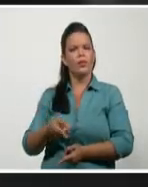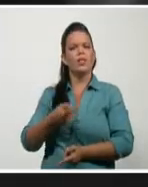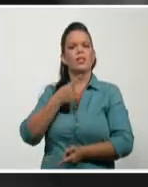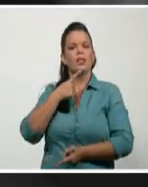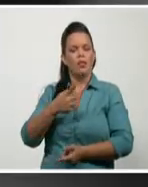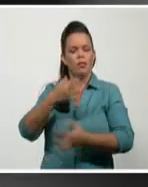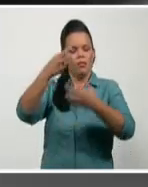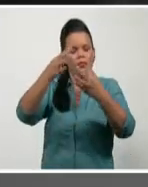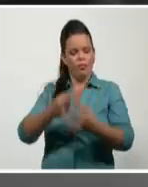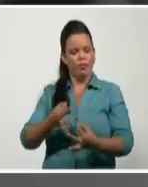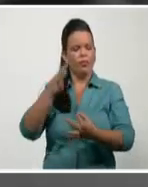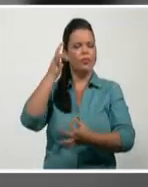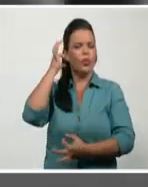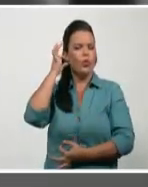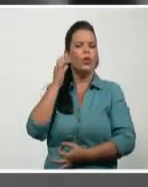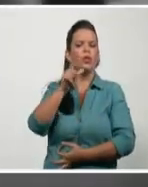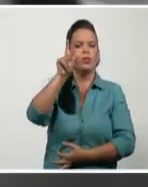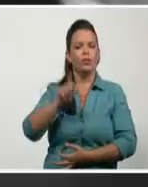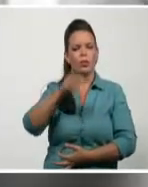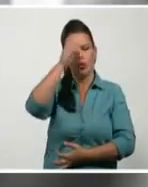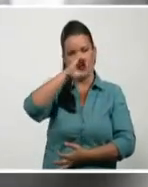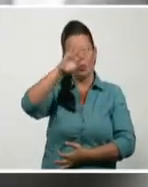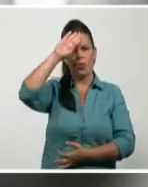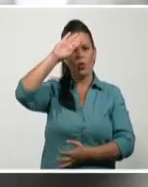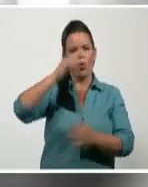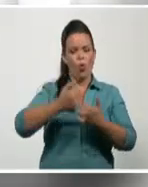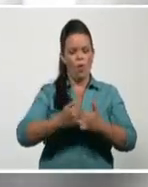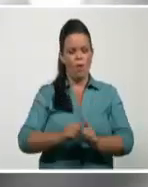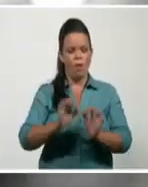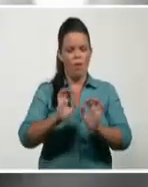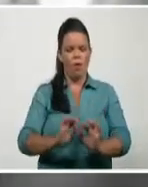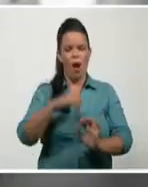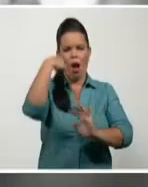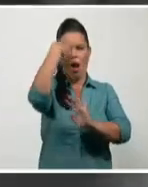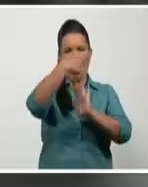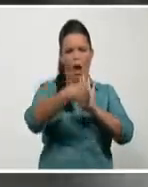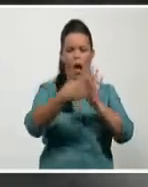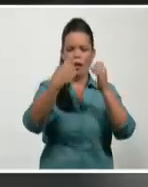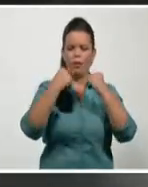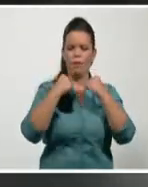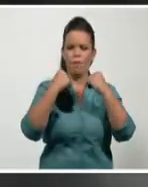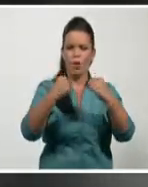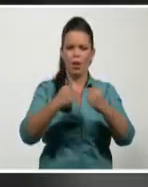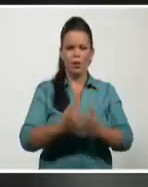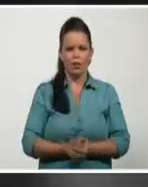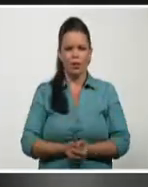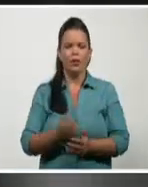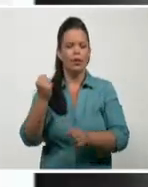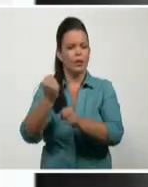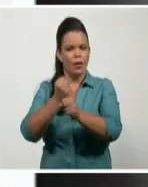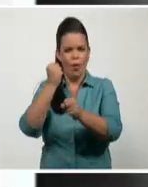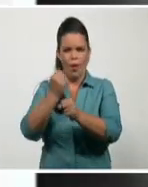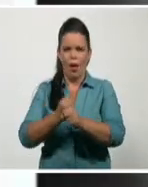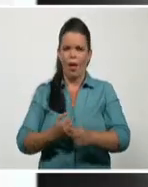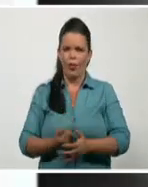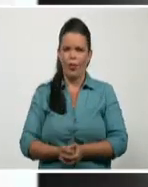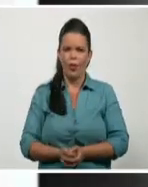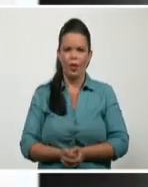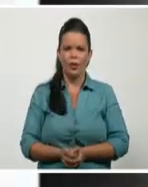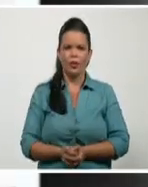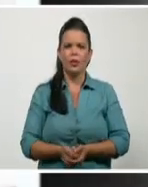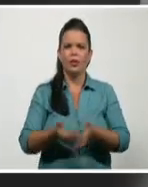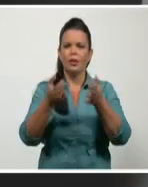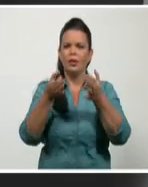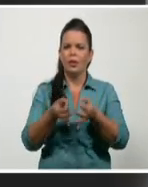su forma de actuar y proceder, con un fuerte carácter y un temperamento audaz. Su obra toda es de una gran dimensión, como